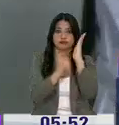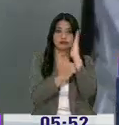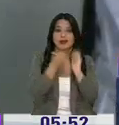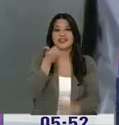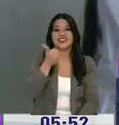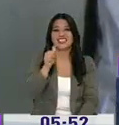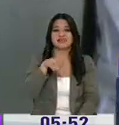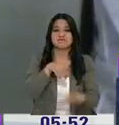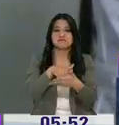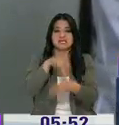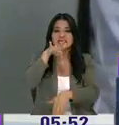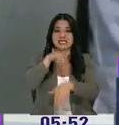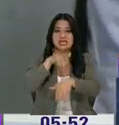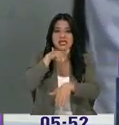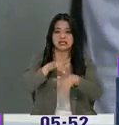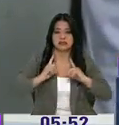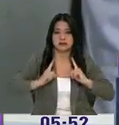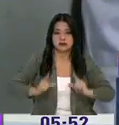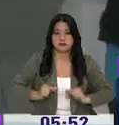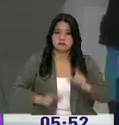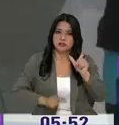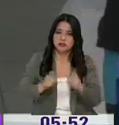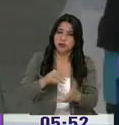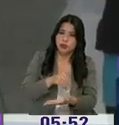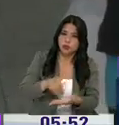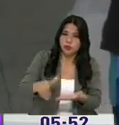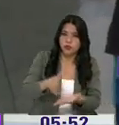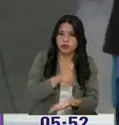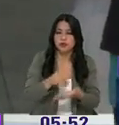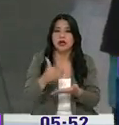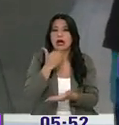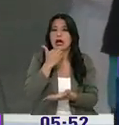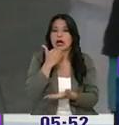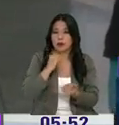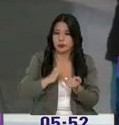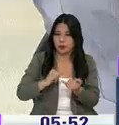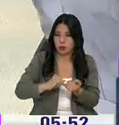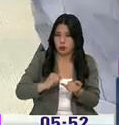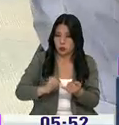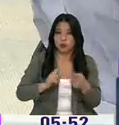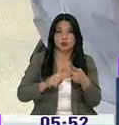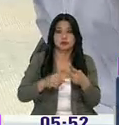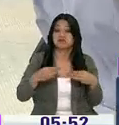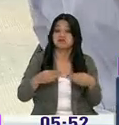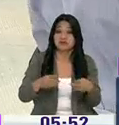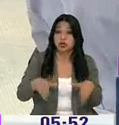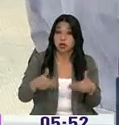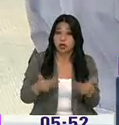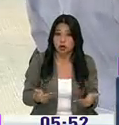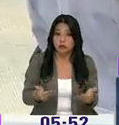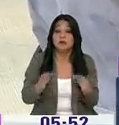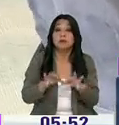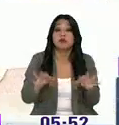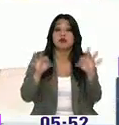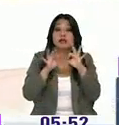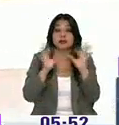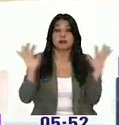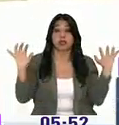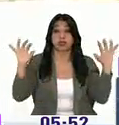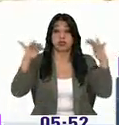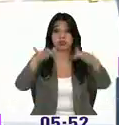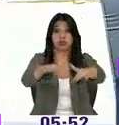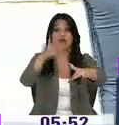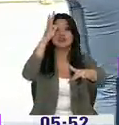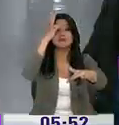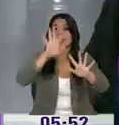citas médicas para personas que tienen dudas sobre el virus. Los mecanismos han sido diseñados para evitar el colapso en el sistema